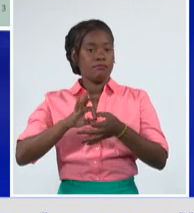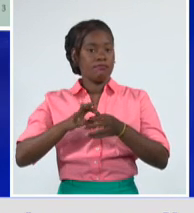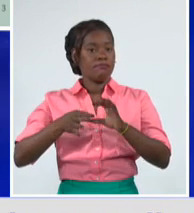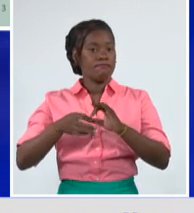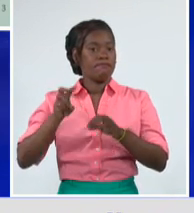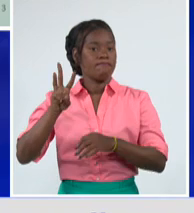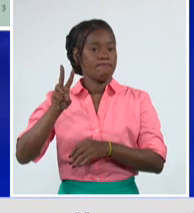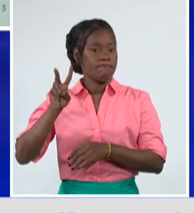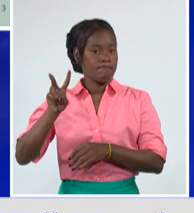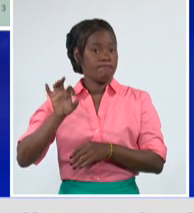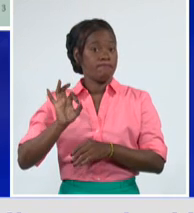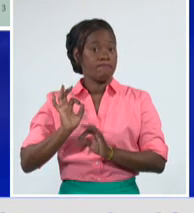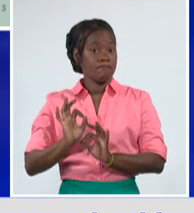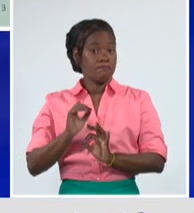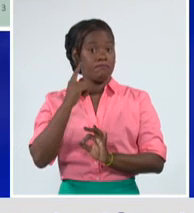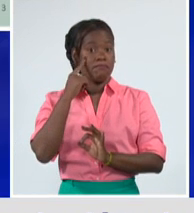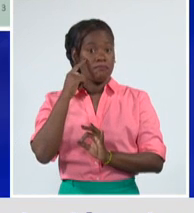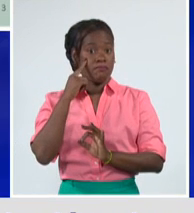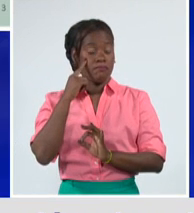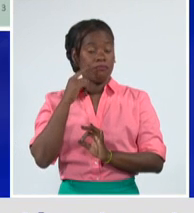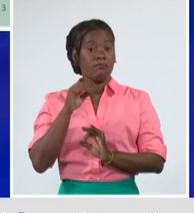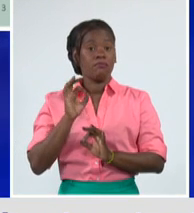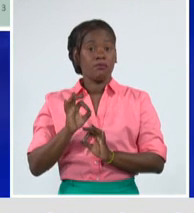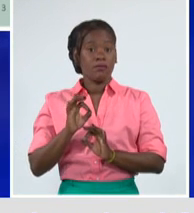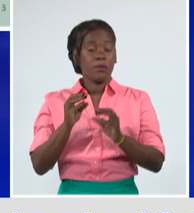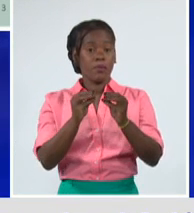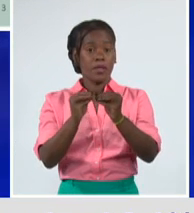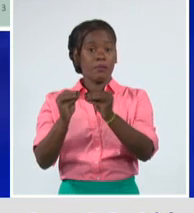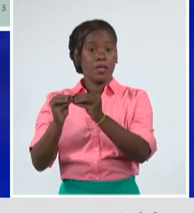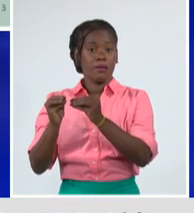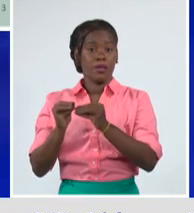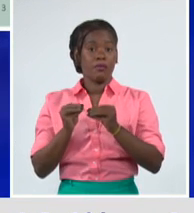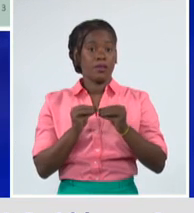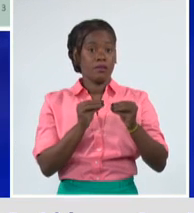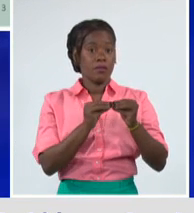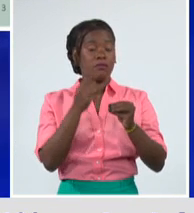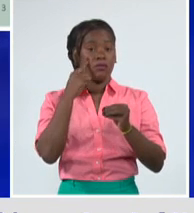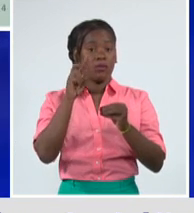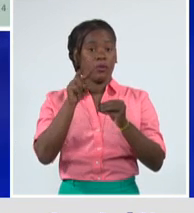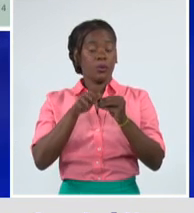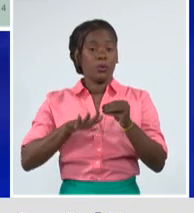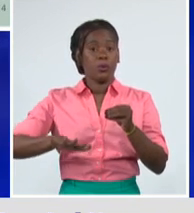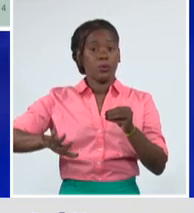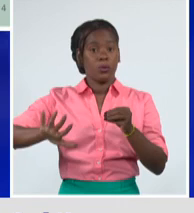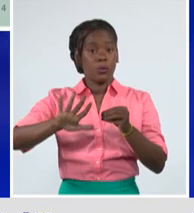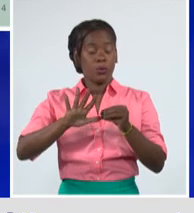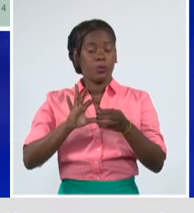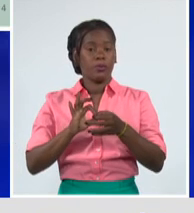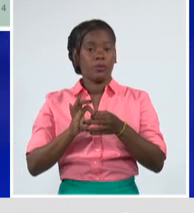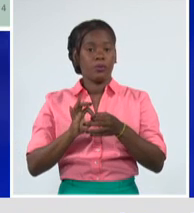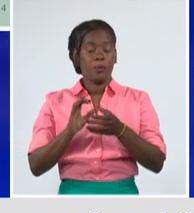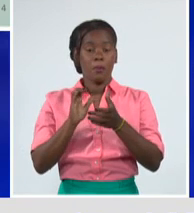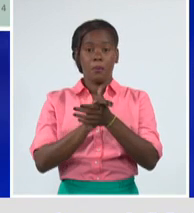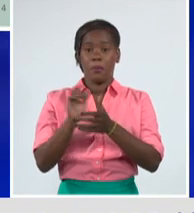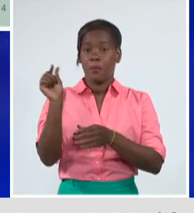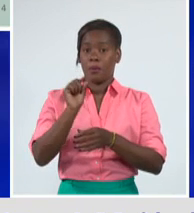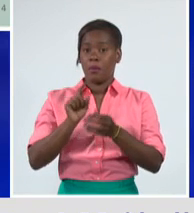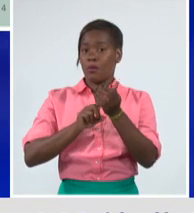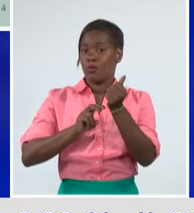que todavía traducen una elevada transmisión. Mayabeque 348